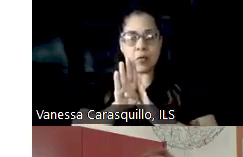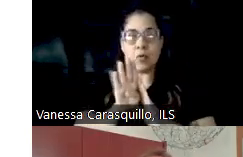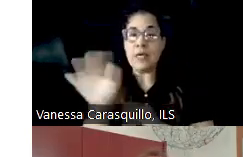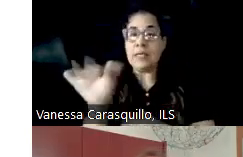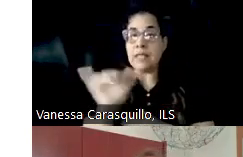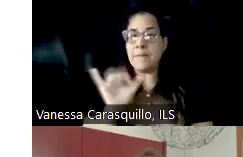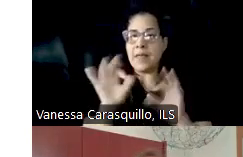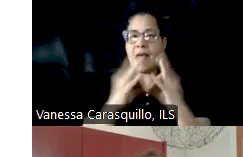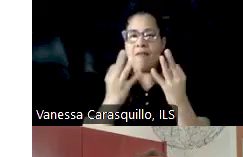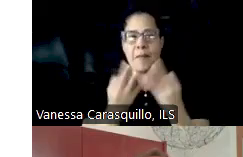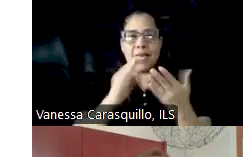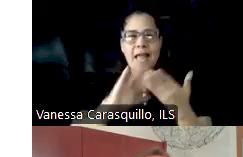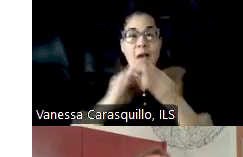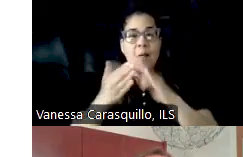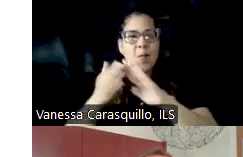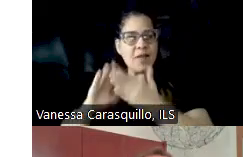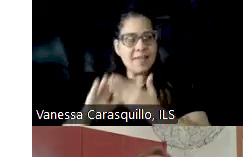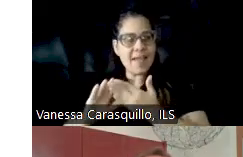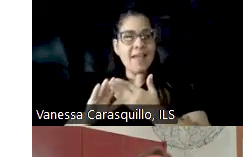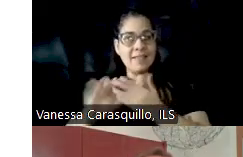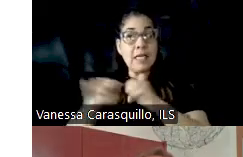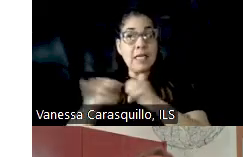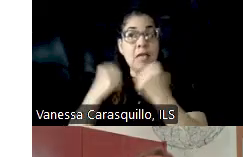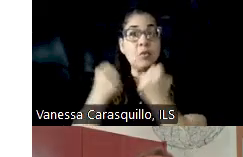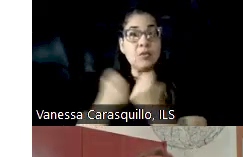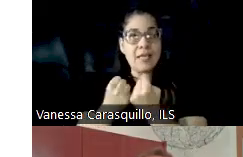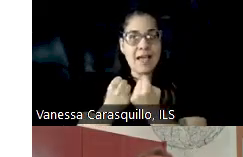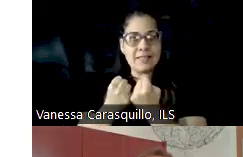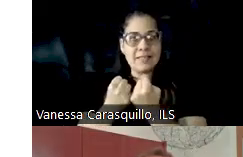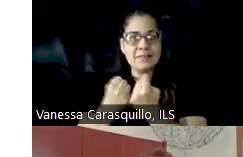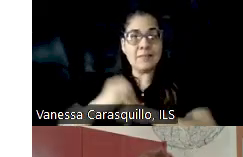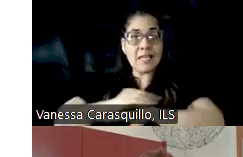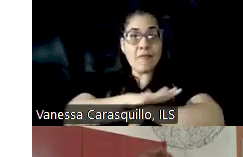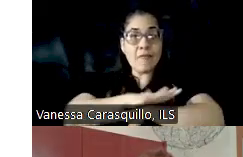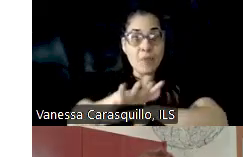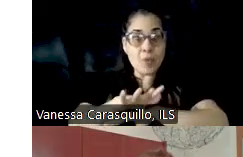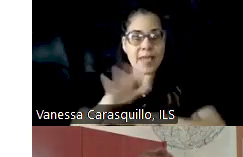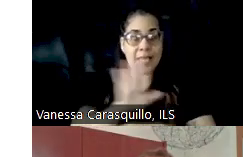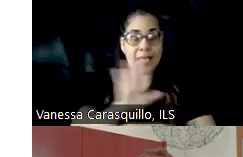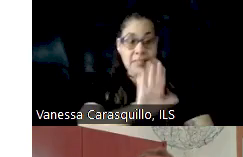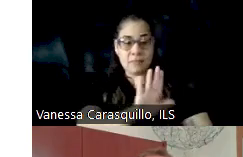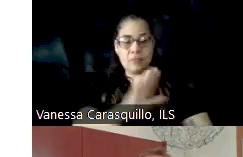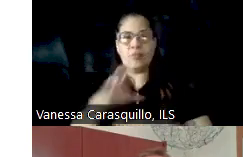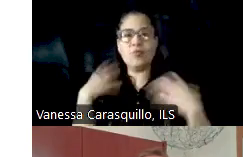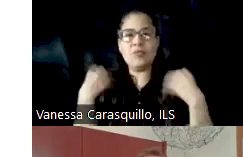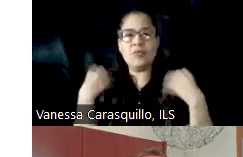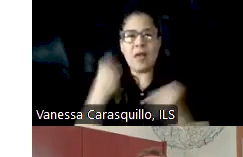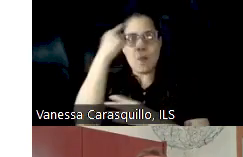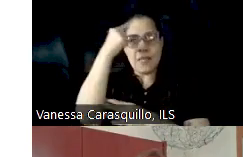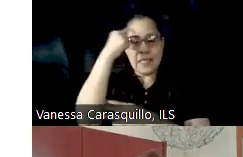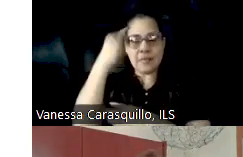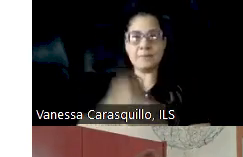la comunidad y la sociedad van a influir en la salud mental de ese niño. El CDC